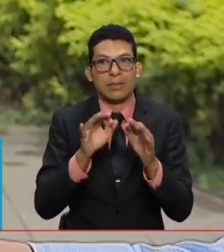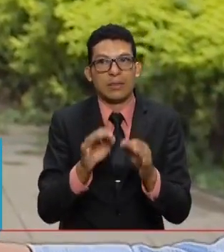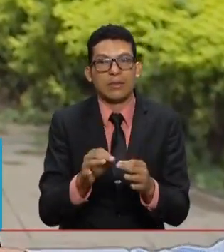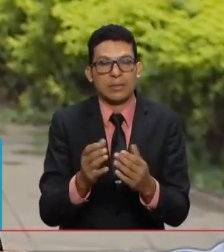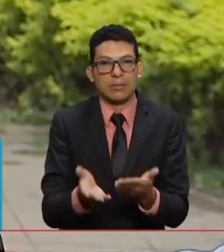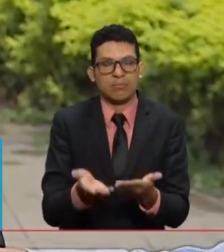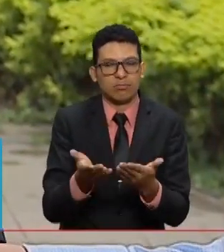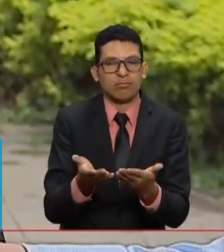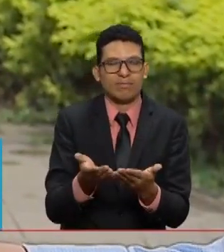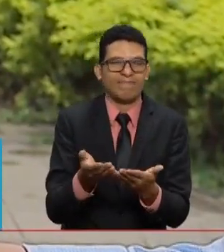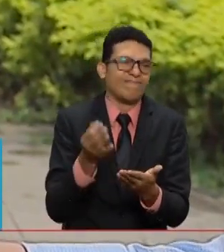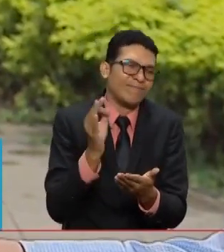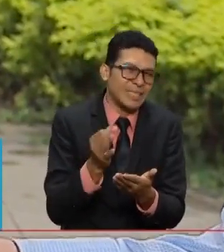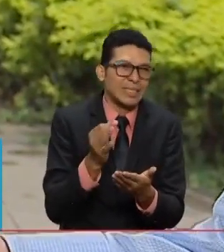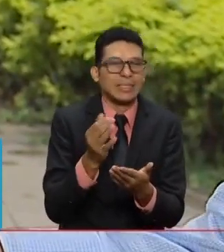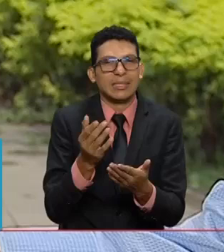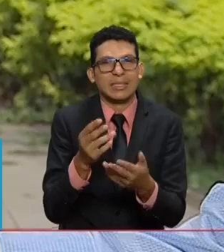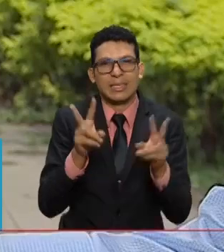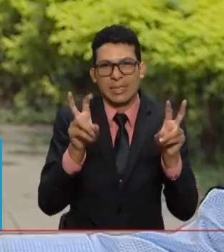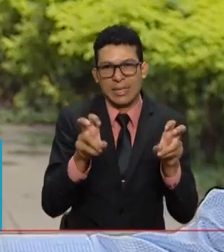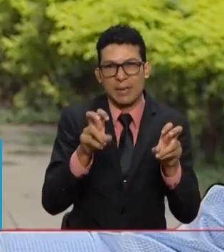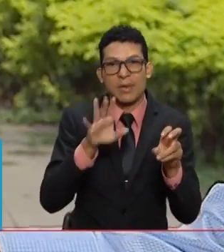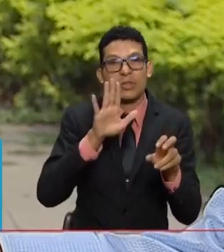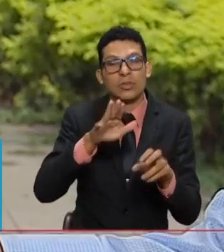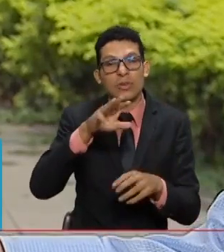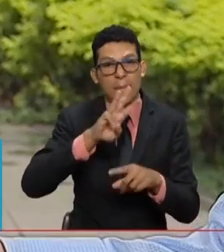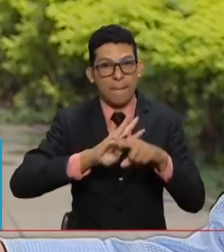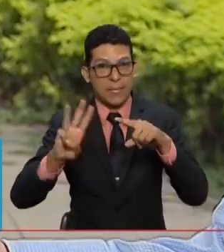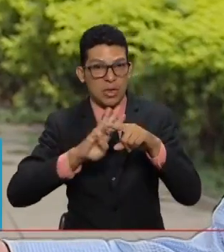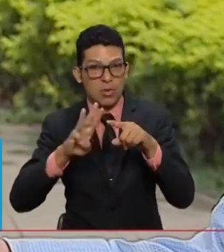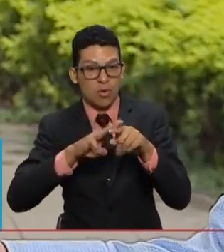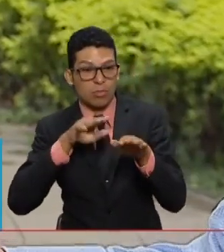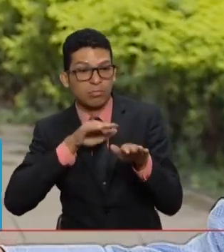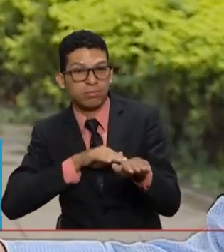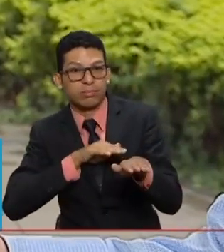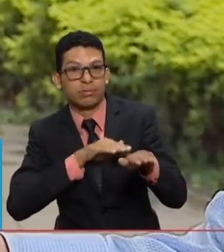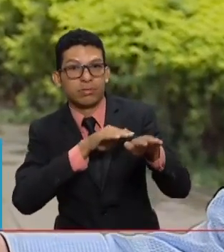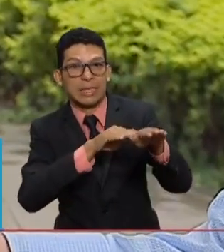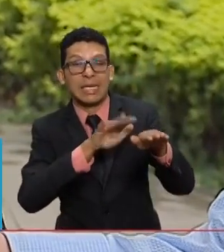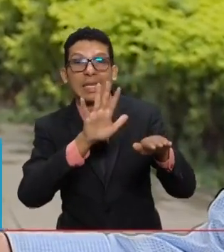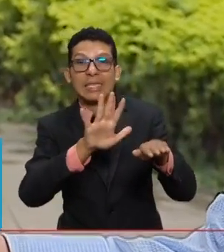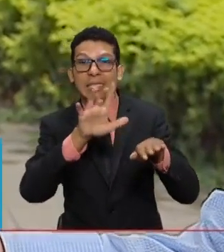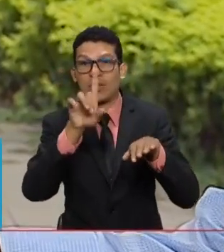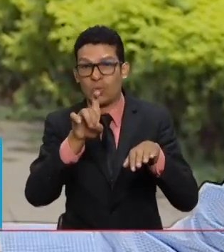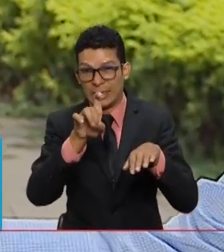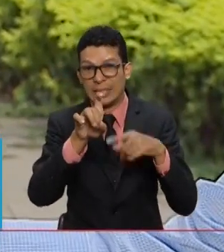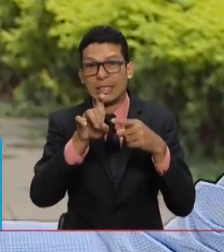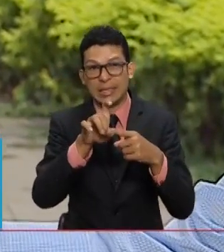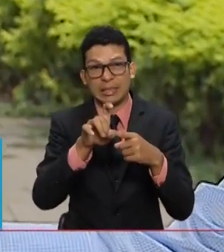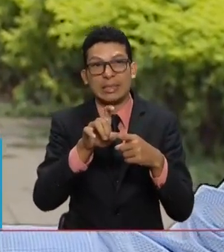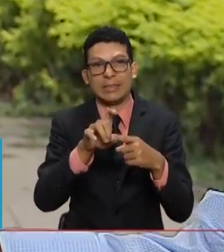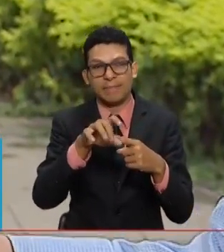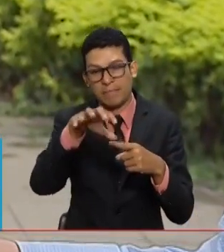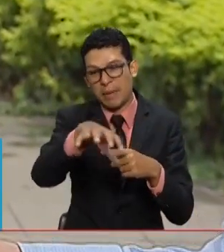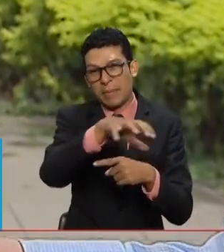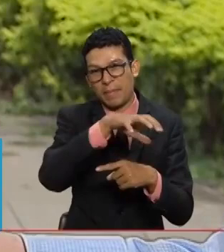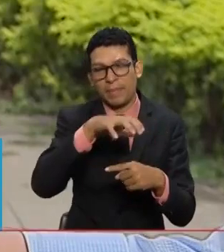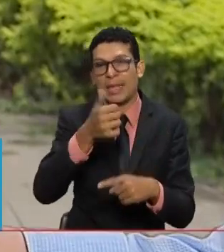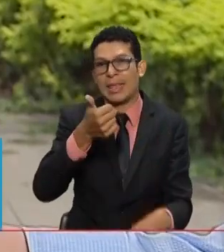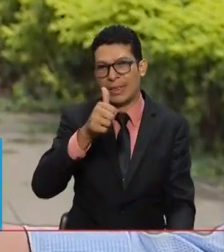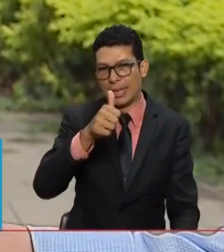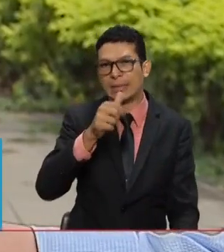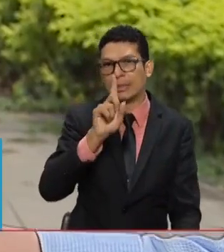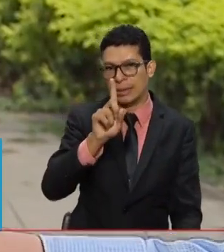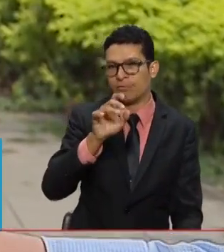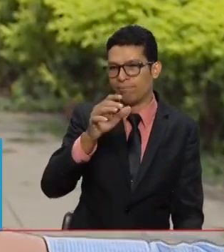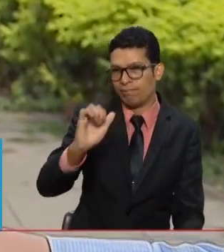estaciones de la troncal del MIO, 56 que se generan en todo el recorrido, pero 10 priorizadas. Y